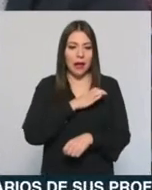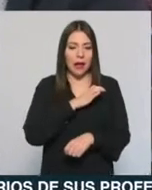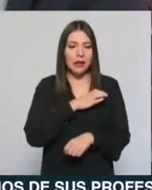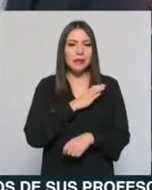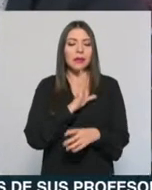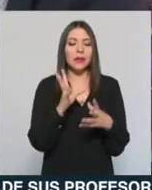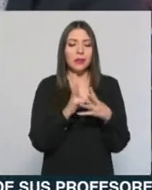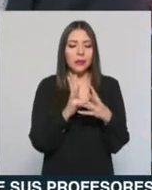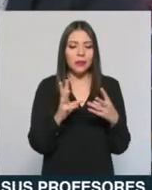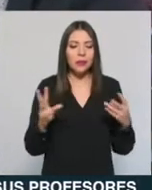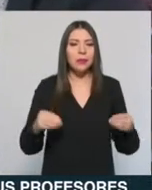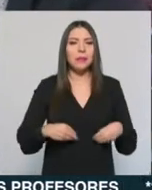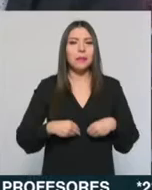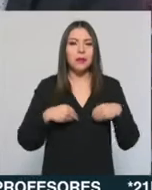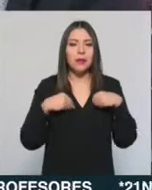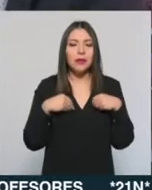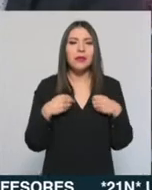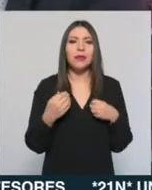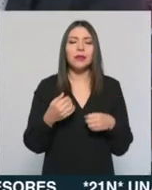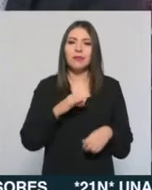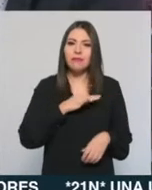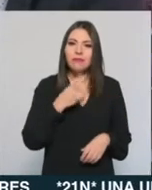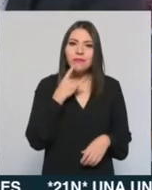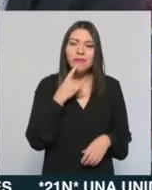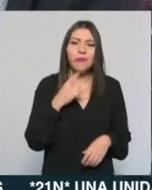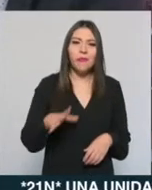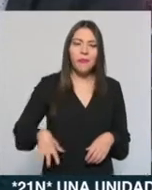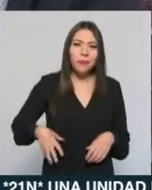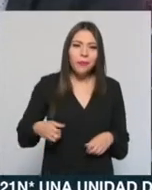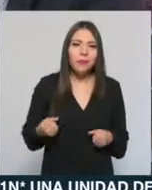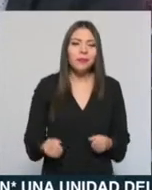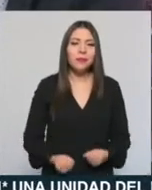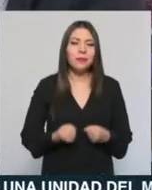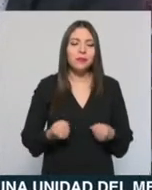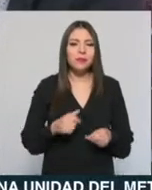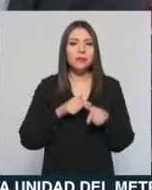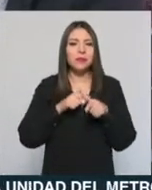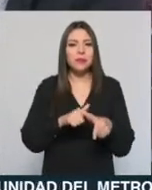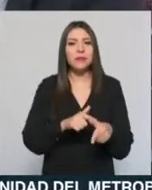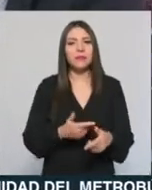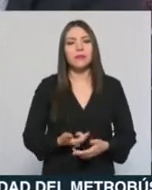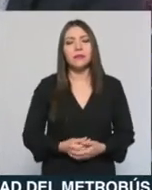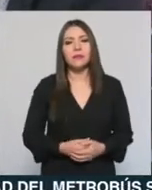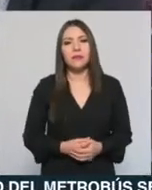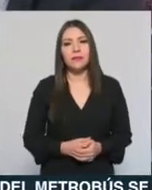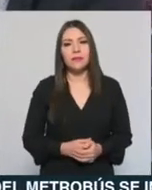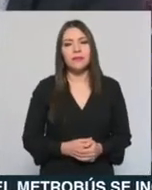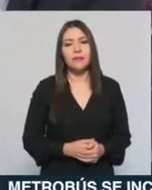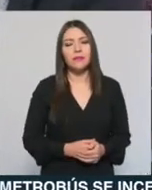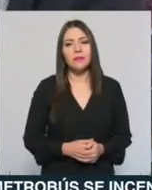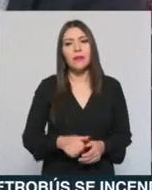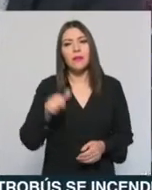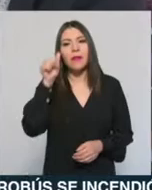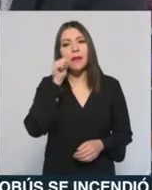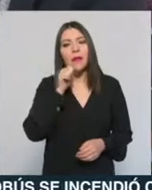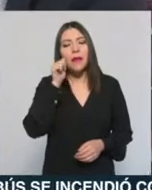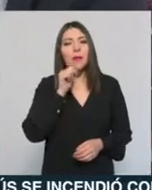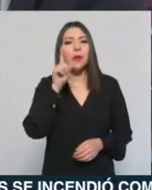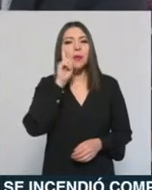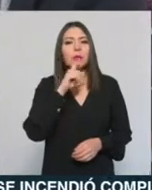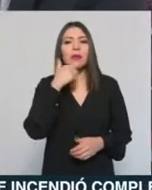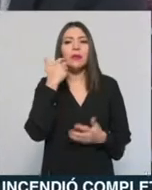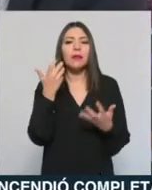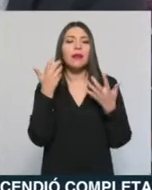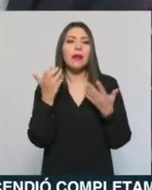la fuerza para poder seguir. Y pues al final de cuentas una mujer siempre va a estar y va a querer siempre estar bonita, ¿no?